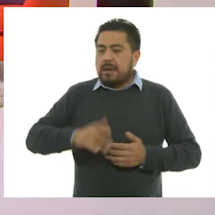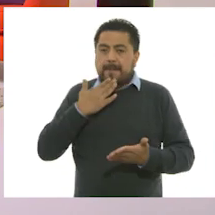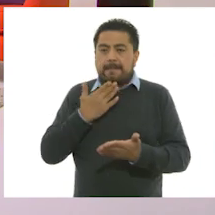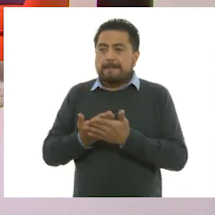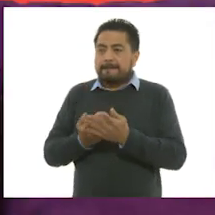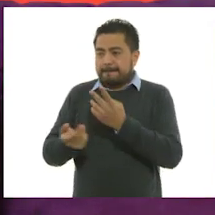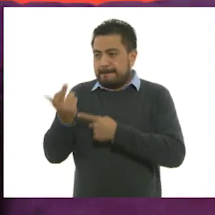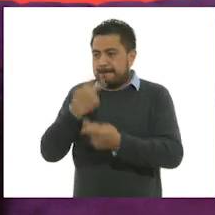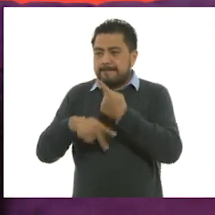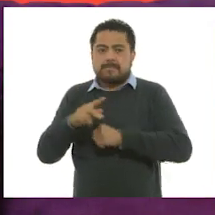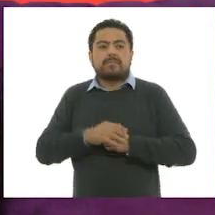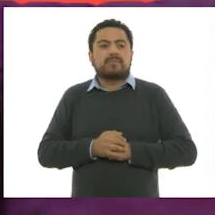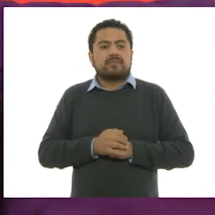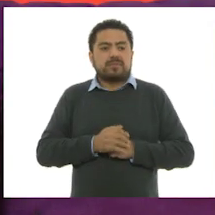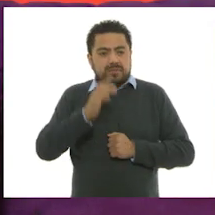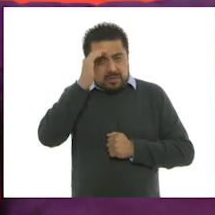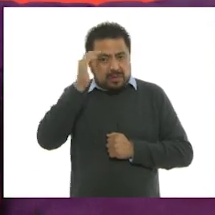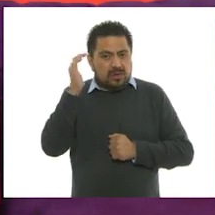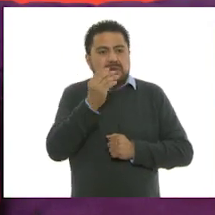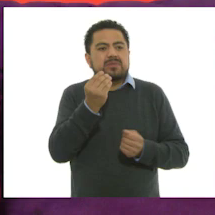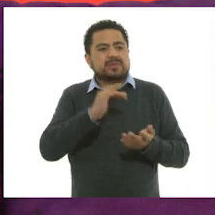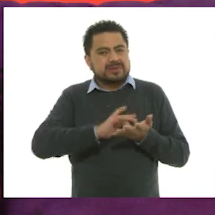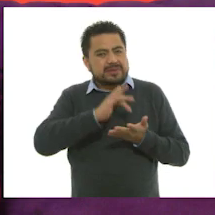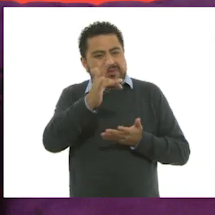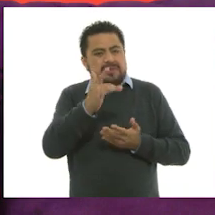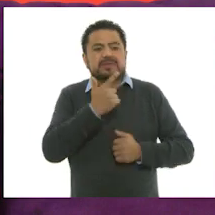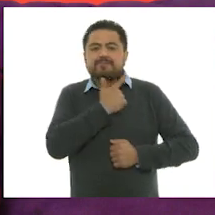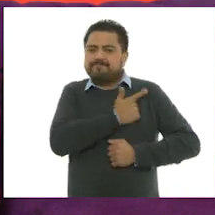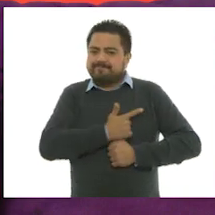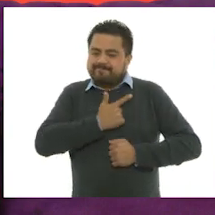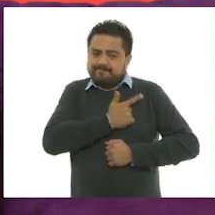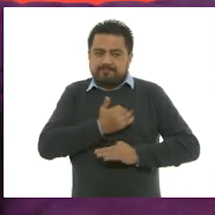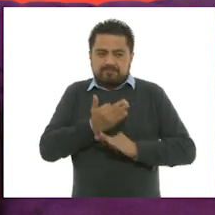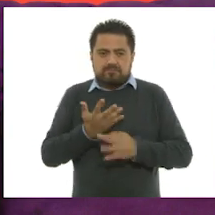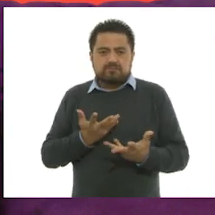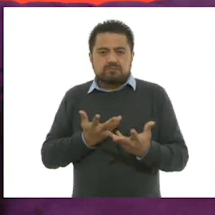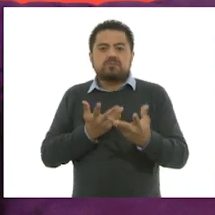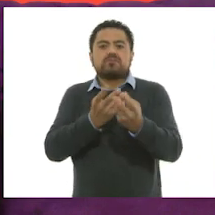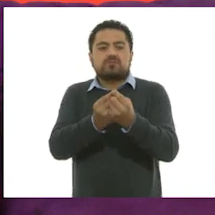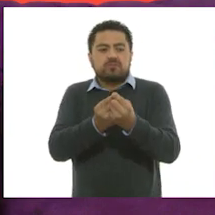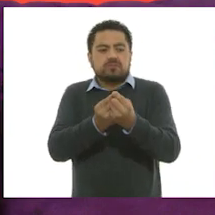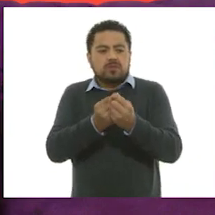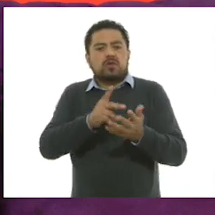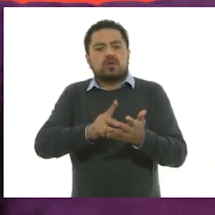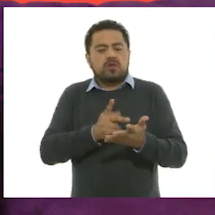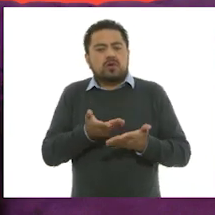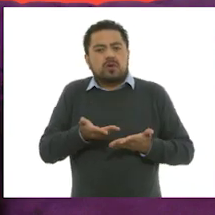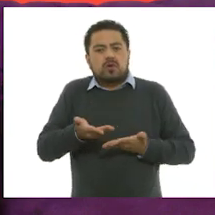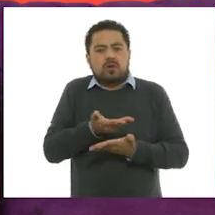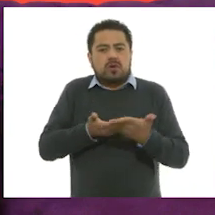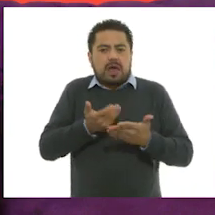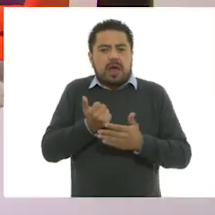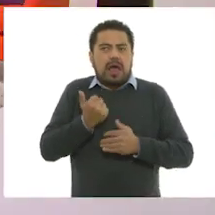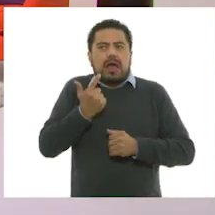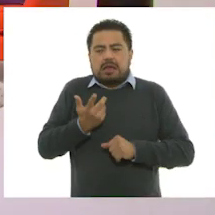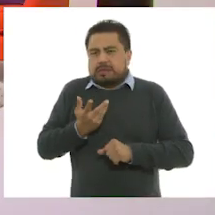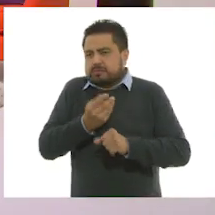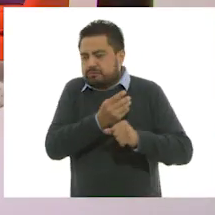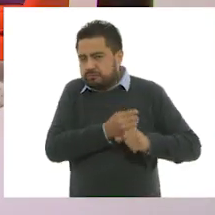Bienvenida, Gwendolyn. Hola, Adriana, muchas gracias. Es un gusto ya estar aquí con ustedes y vamos a compartir algunas estrategias.